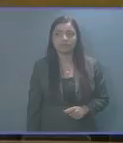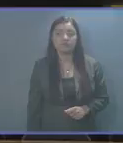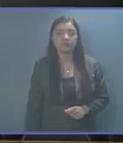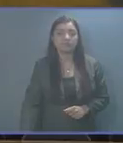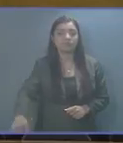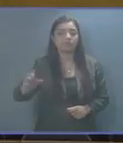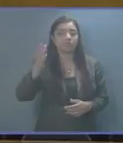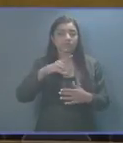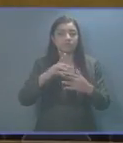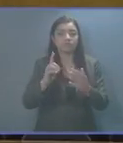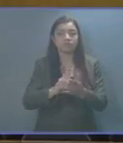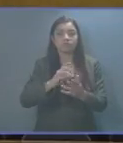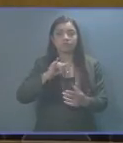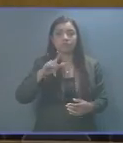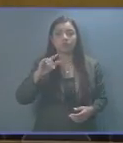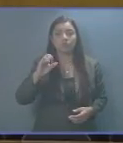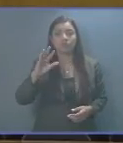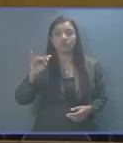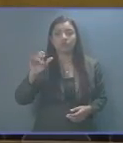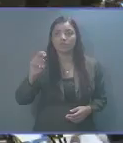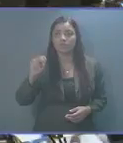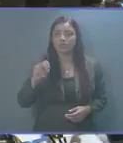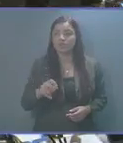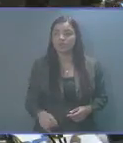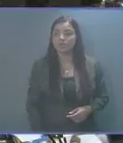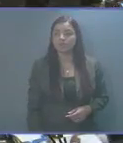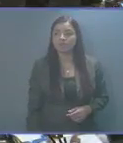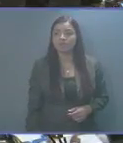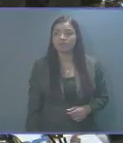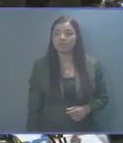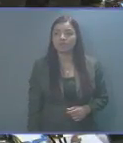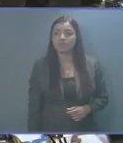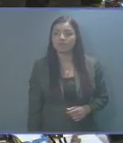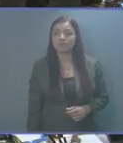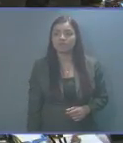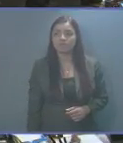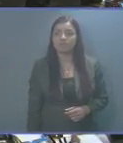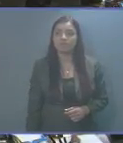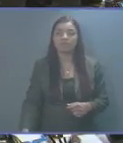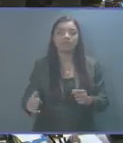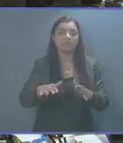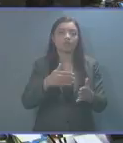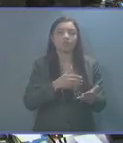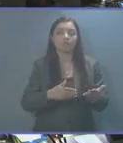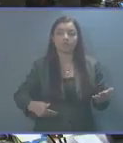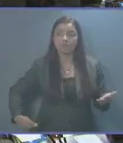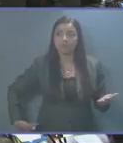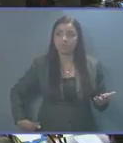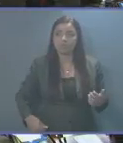Tiene la palabra el diputado Julio Fabián. Gracias, señor presidente.